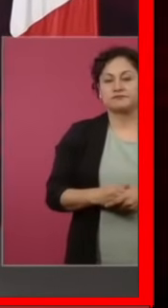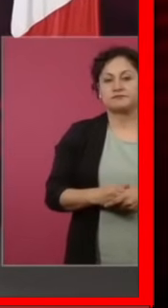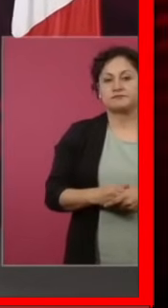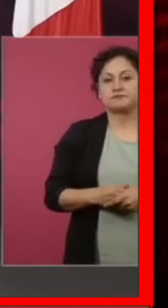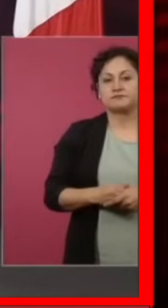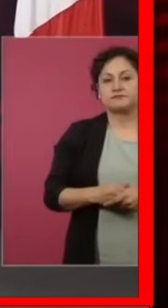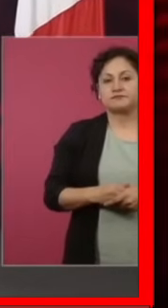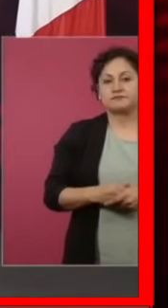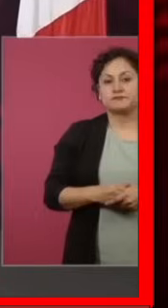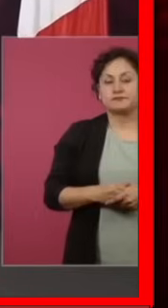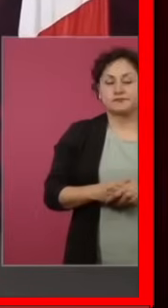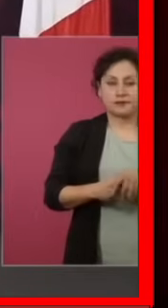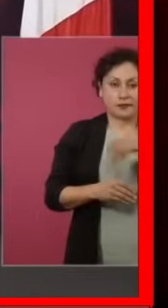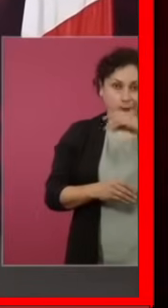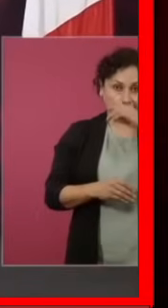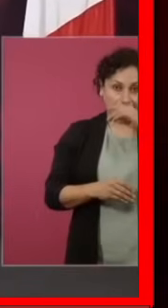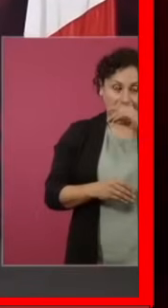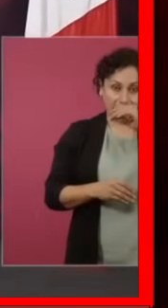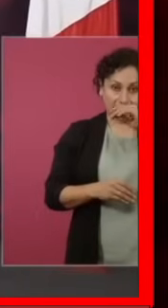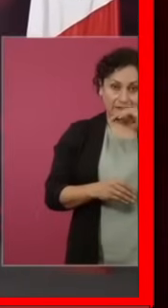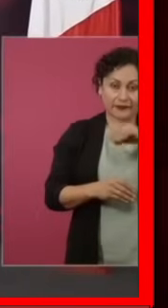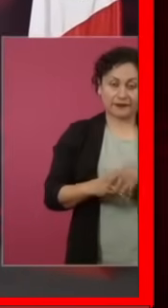en el Congreso.